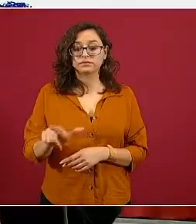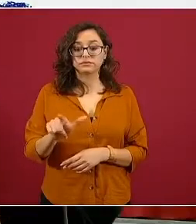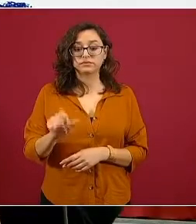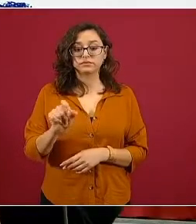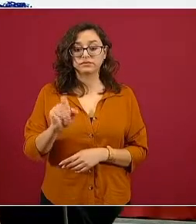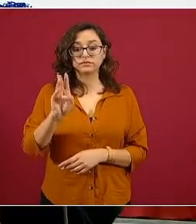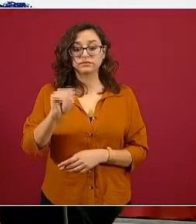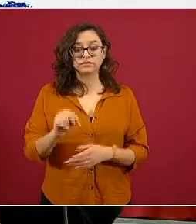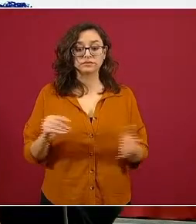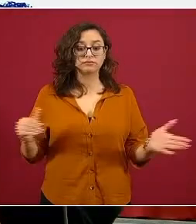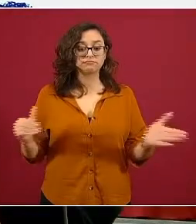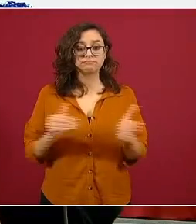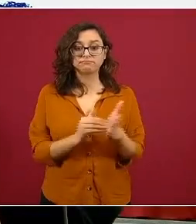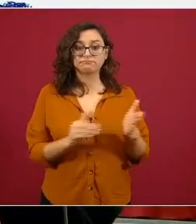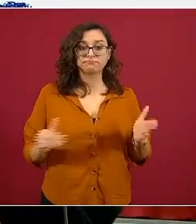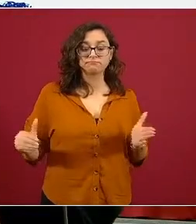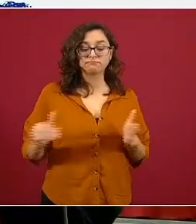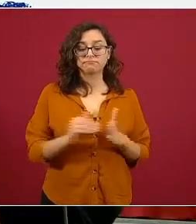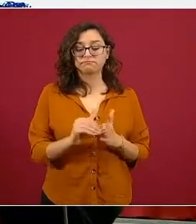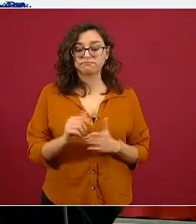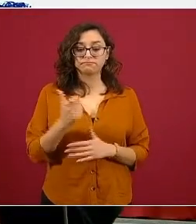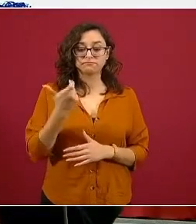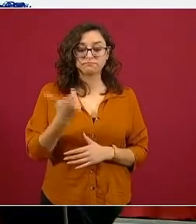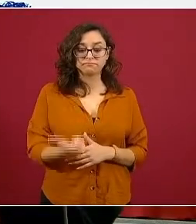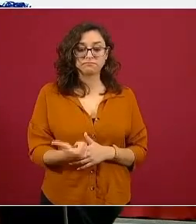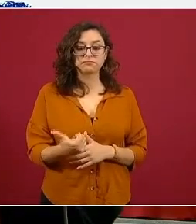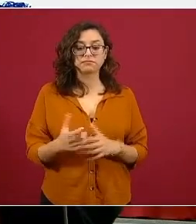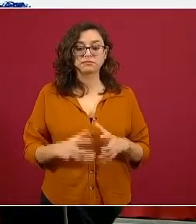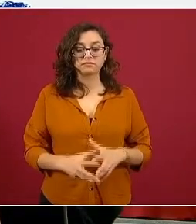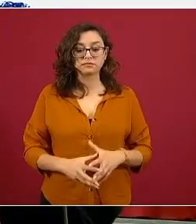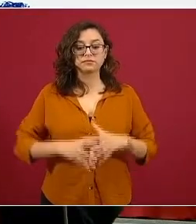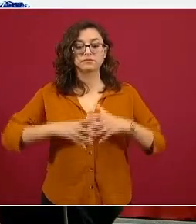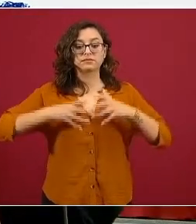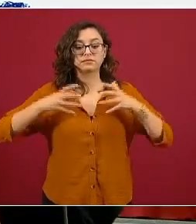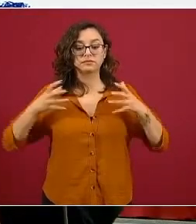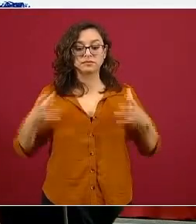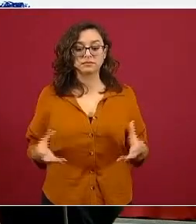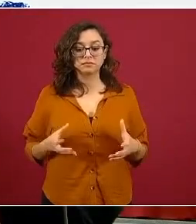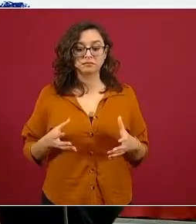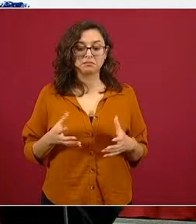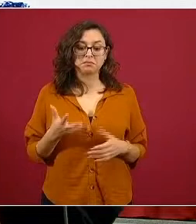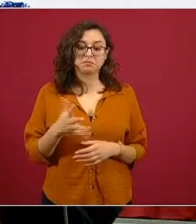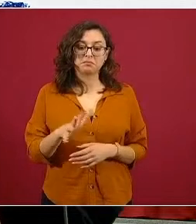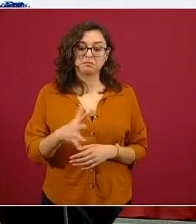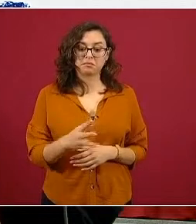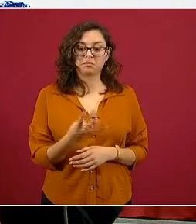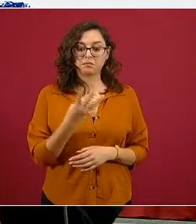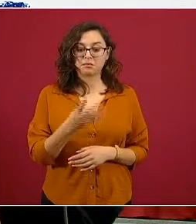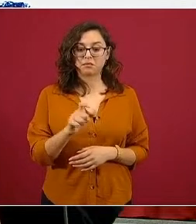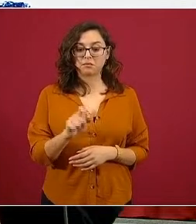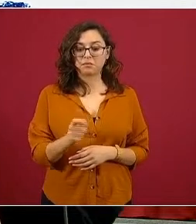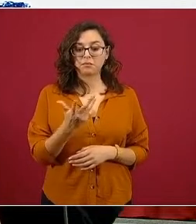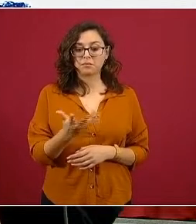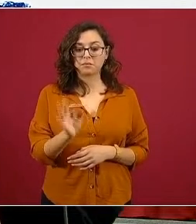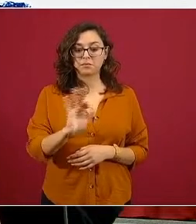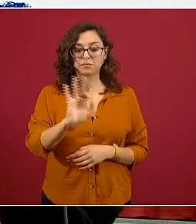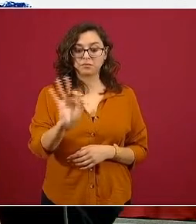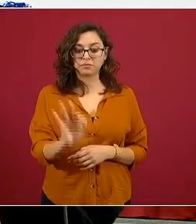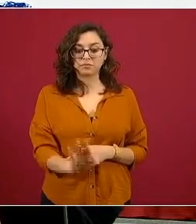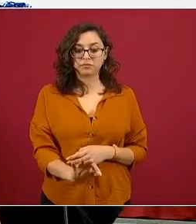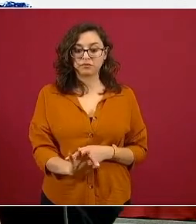117.9 mil millones de pesos, con un crecimiento de aproximadamente